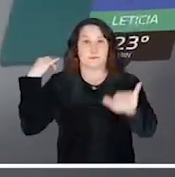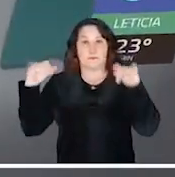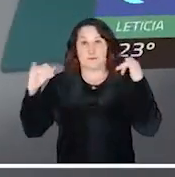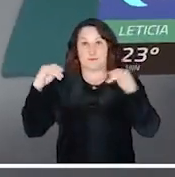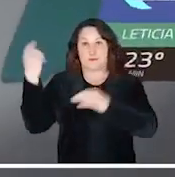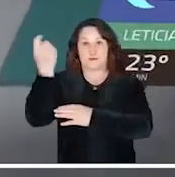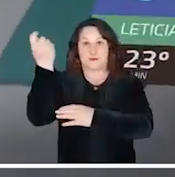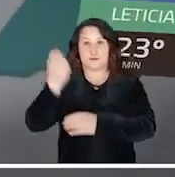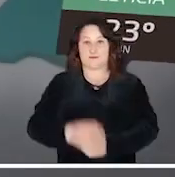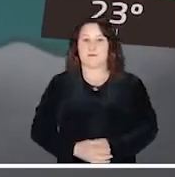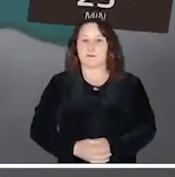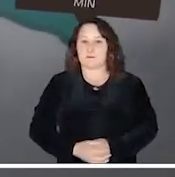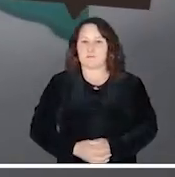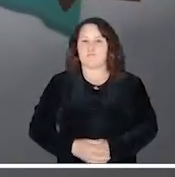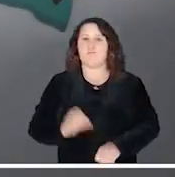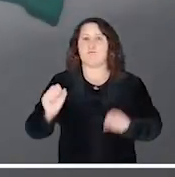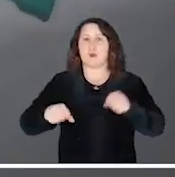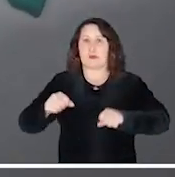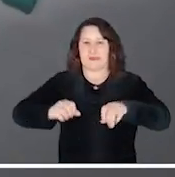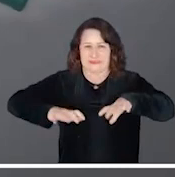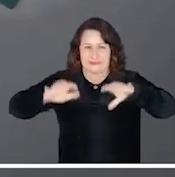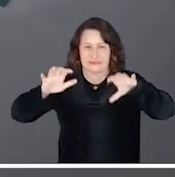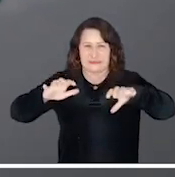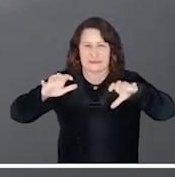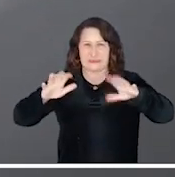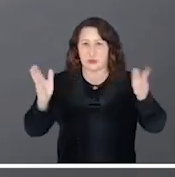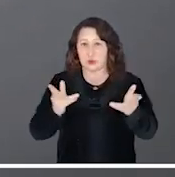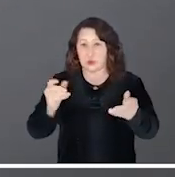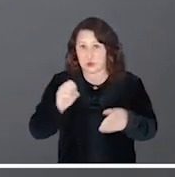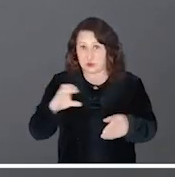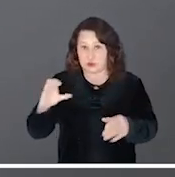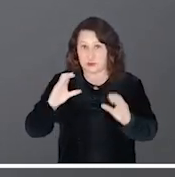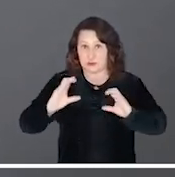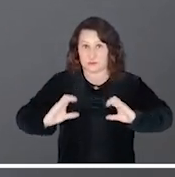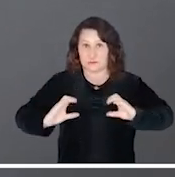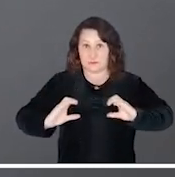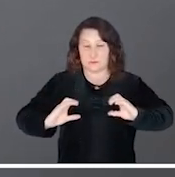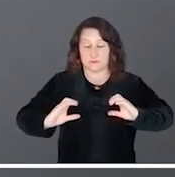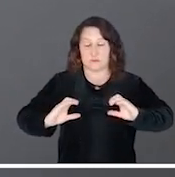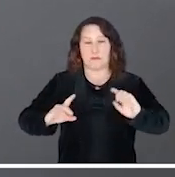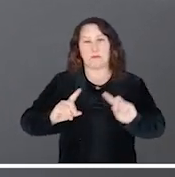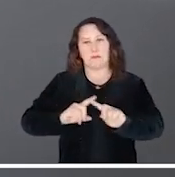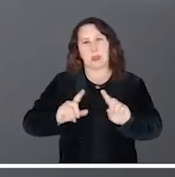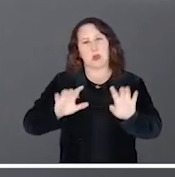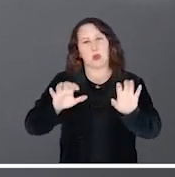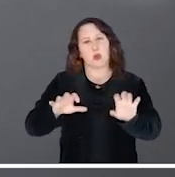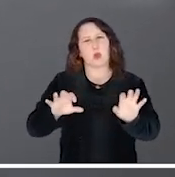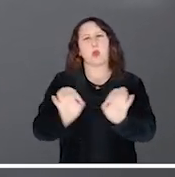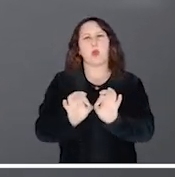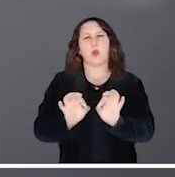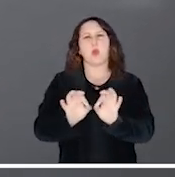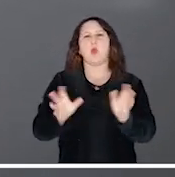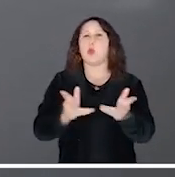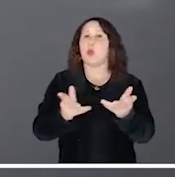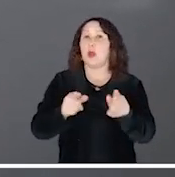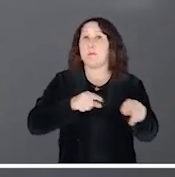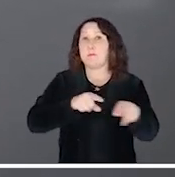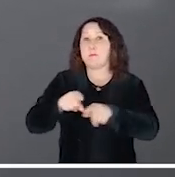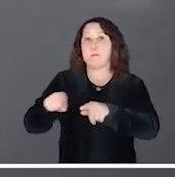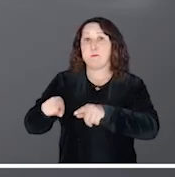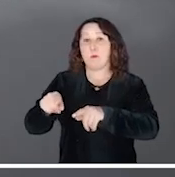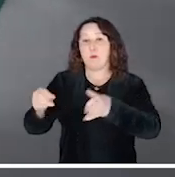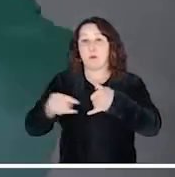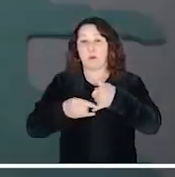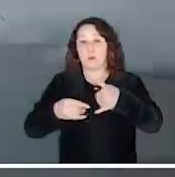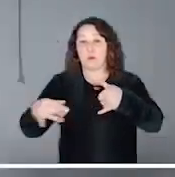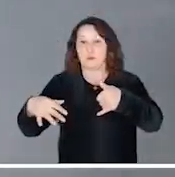Casanare y Meta. Alta probabilidad de lluvias moderadas nos espera en el occidente de Caquetá, mientras que las lloviznas se anuncian en sectores